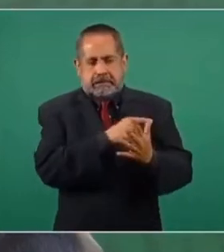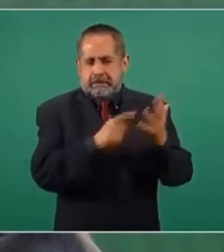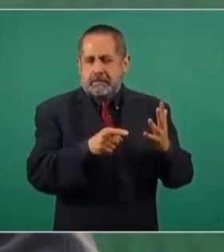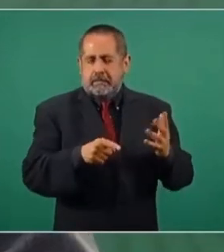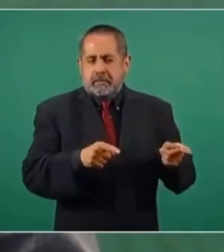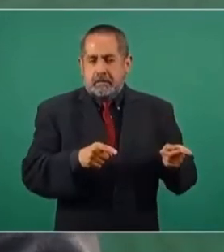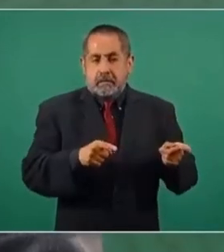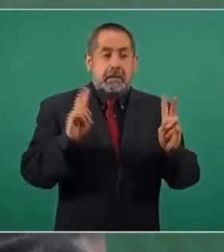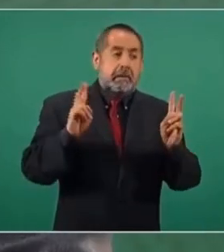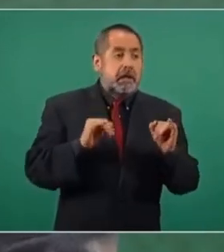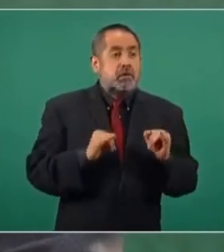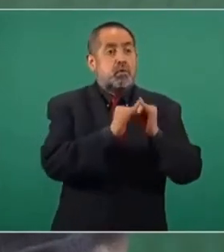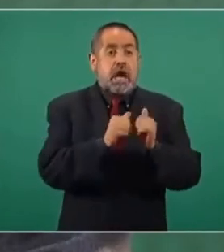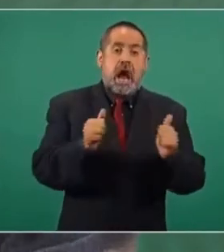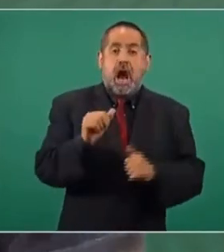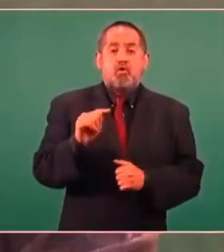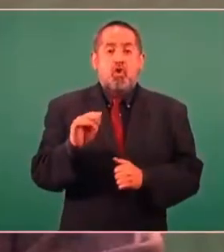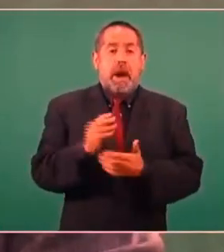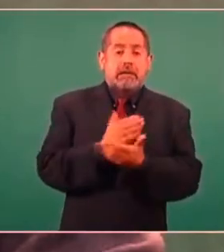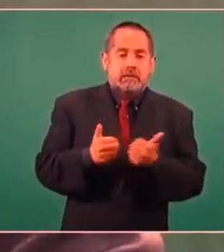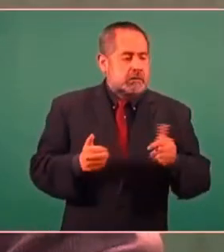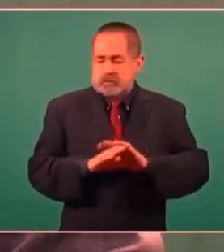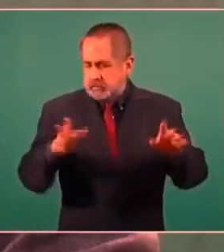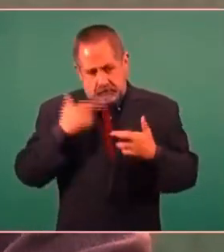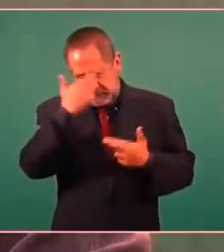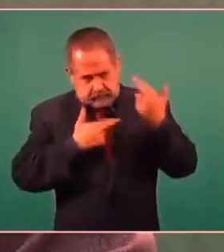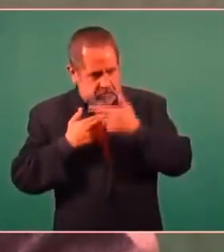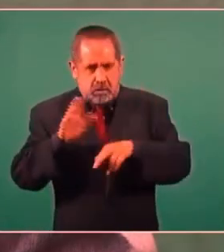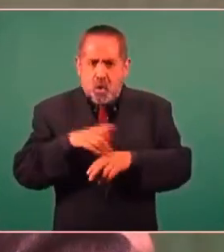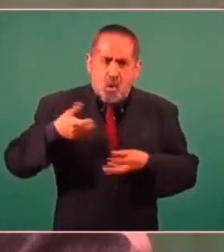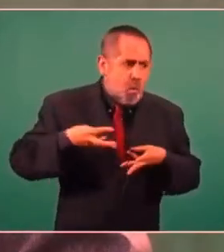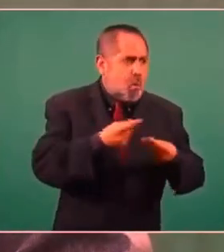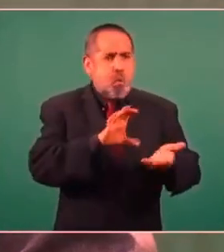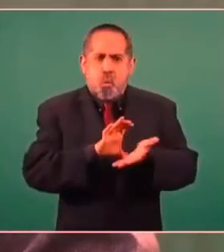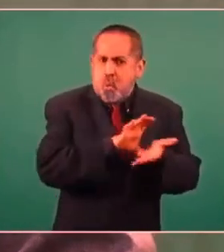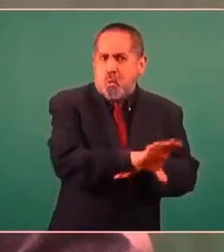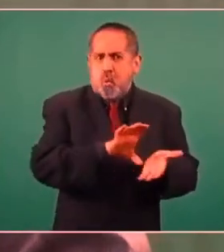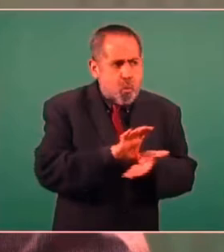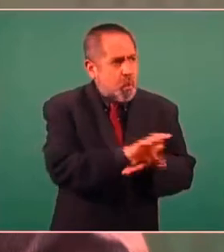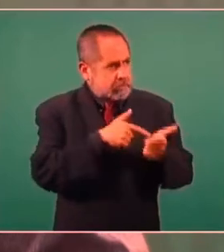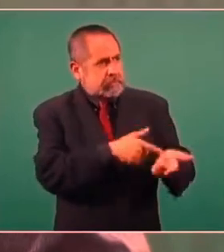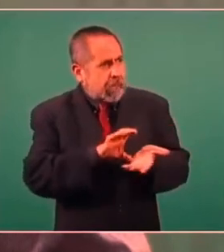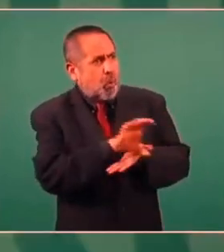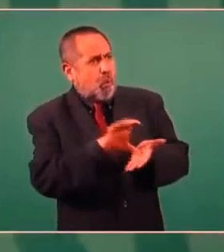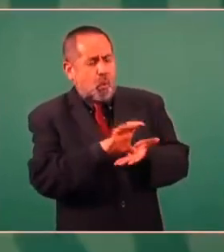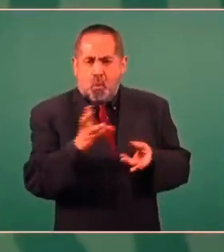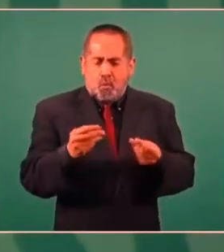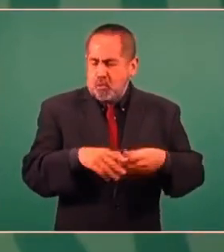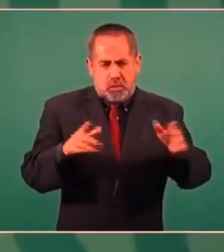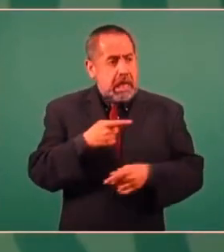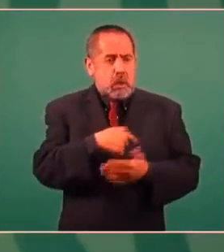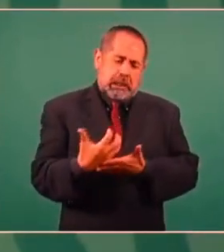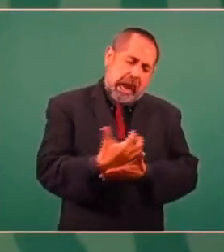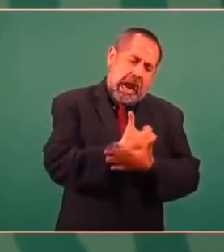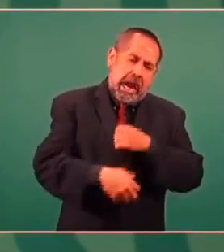estos organismos, y tenemos que hacer una revisión porque cuesta mucho mantenerlos.